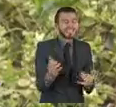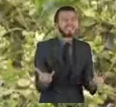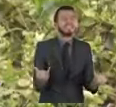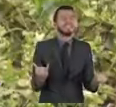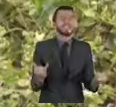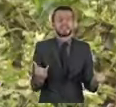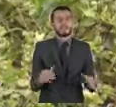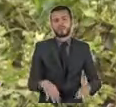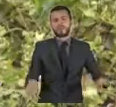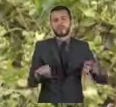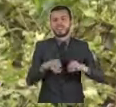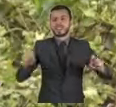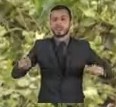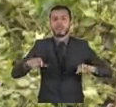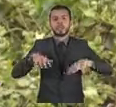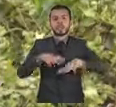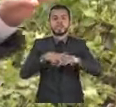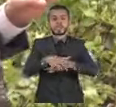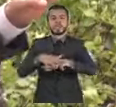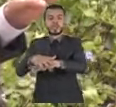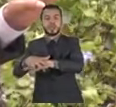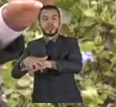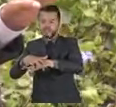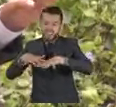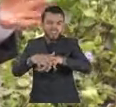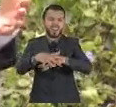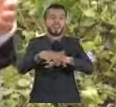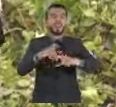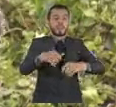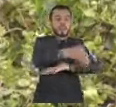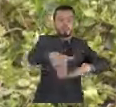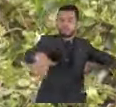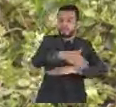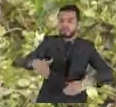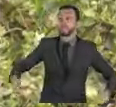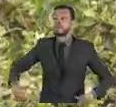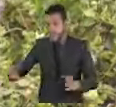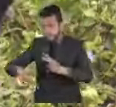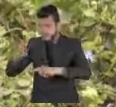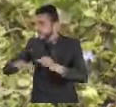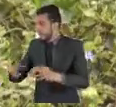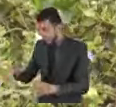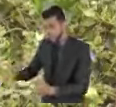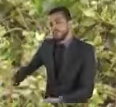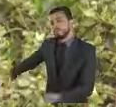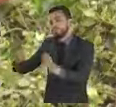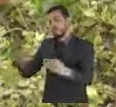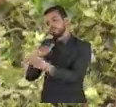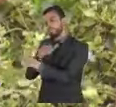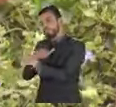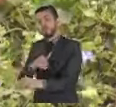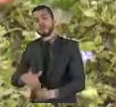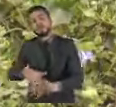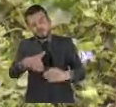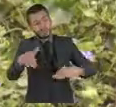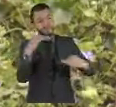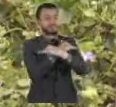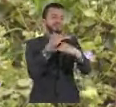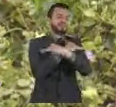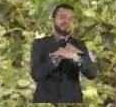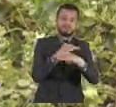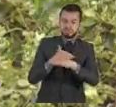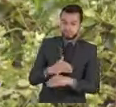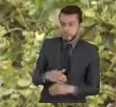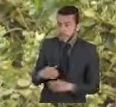va a cambiar la grilla con la que se han hecho ciudades 100 años, que es tirando avenidas y dejando recortes entre avenidas para hacer